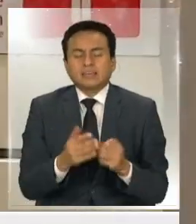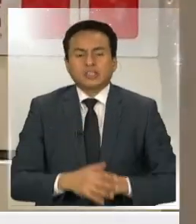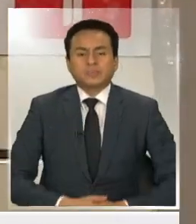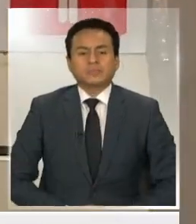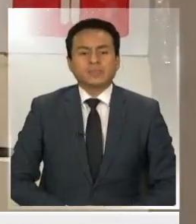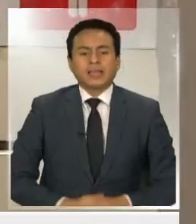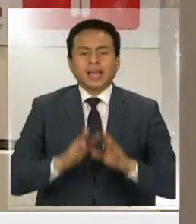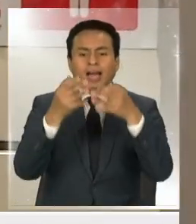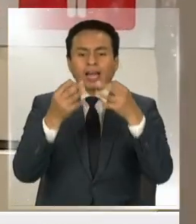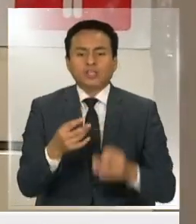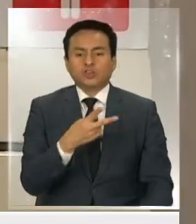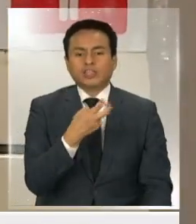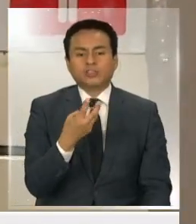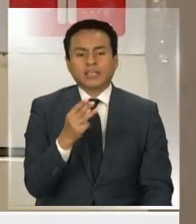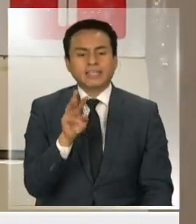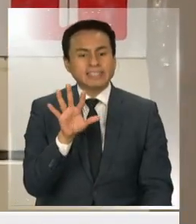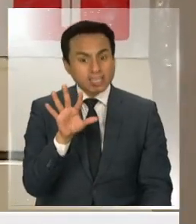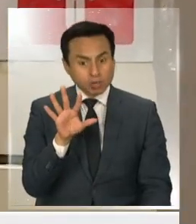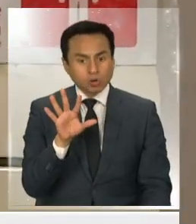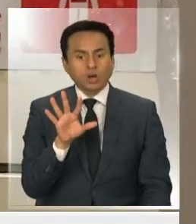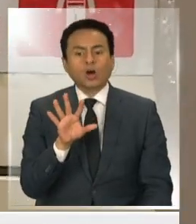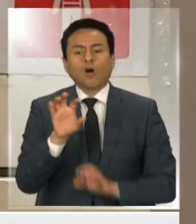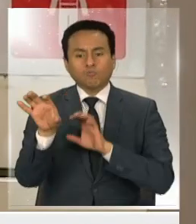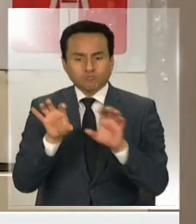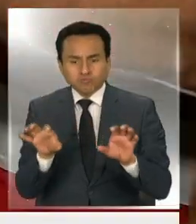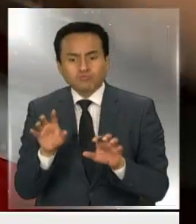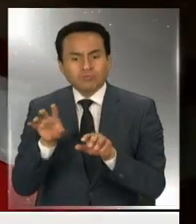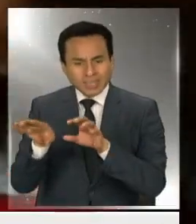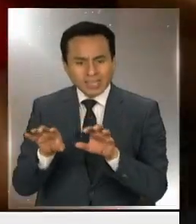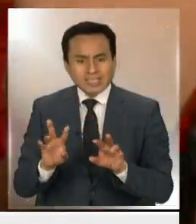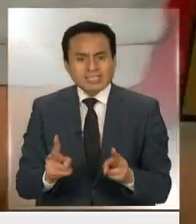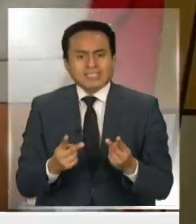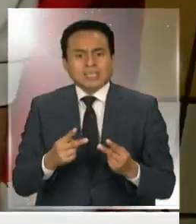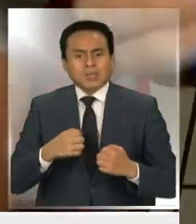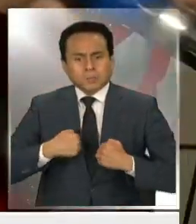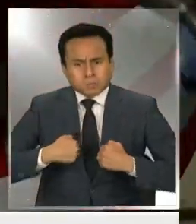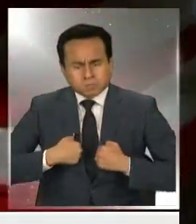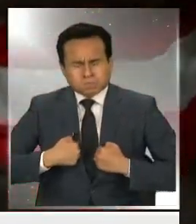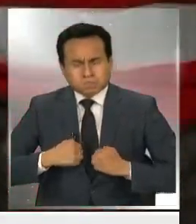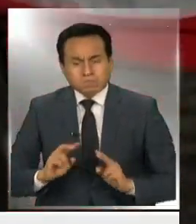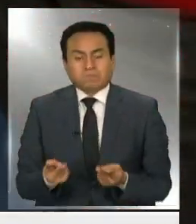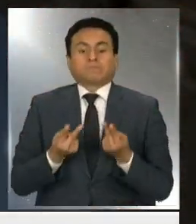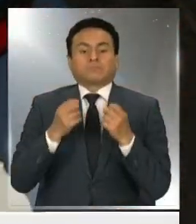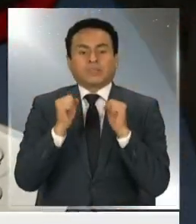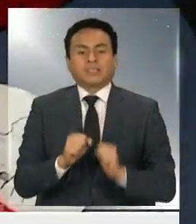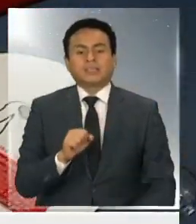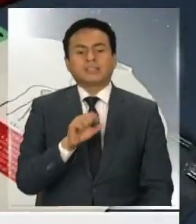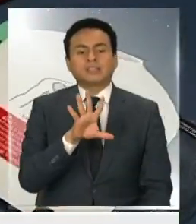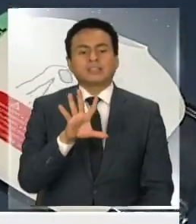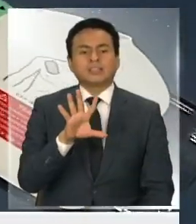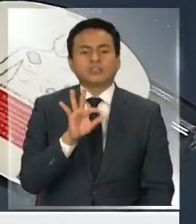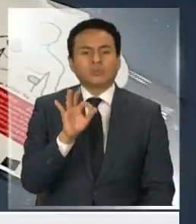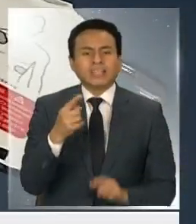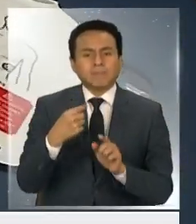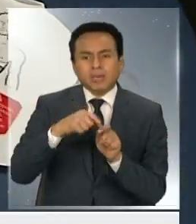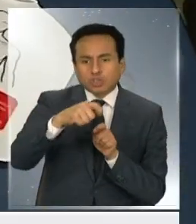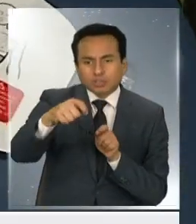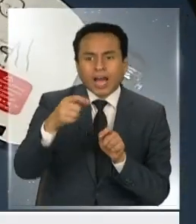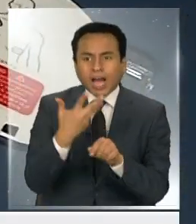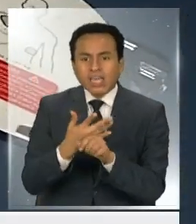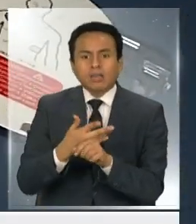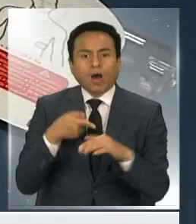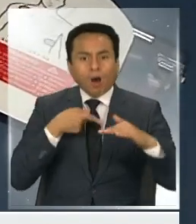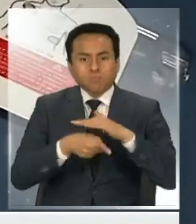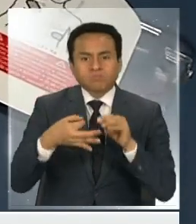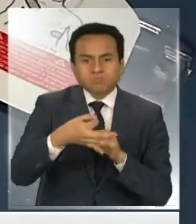Un total de 235 aparatos de reanimación, los que están instalados cada 150 metros en las estaciones, pero